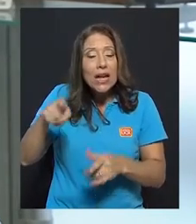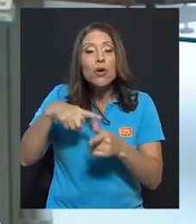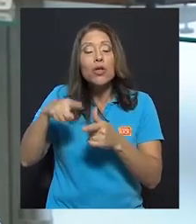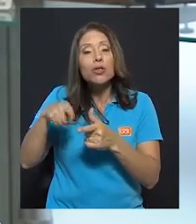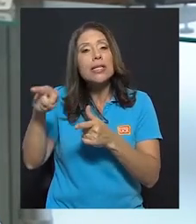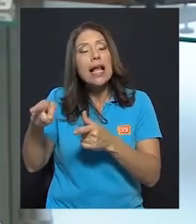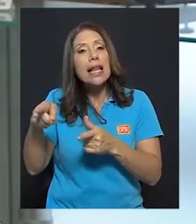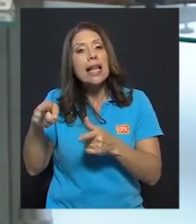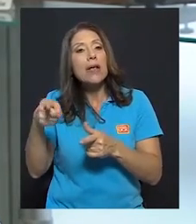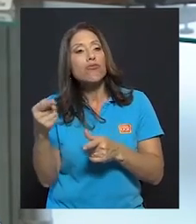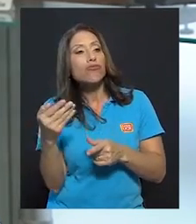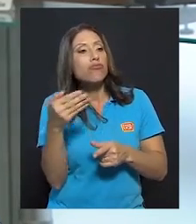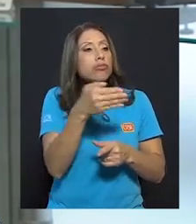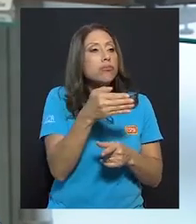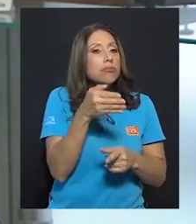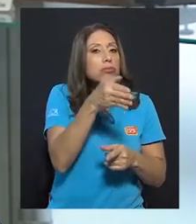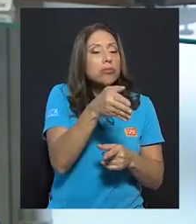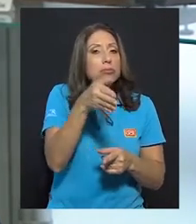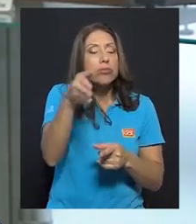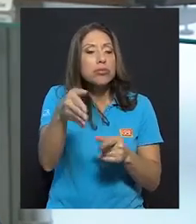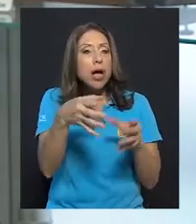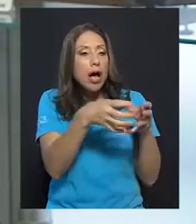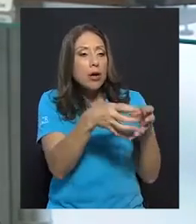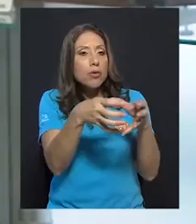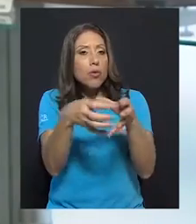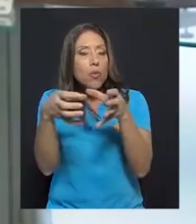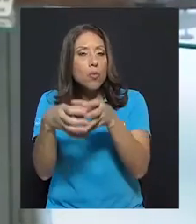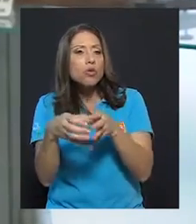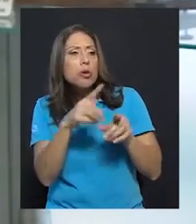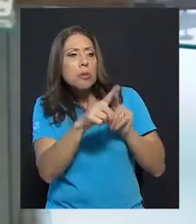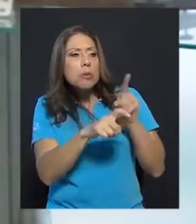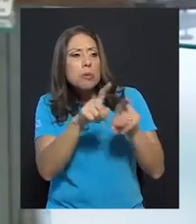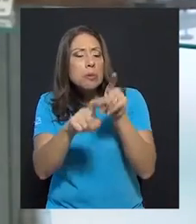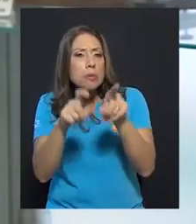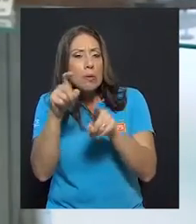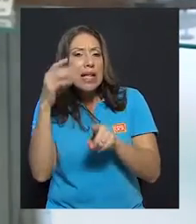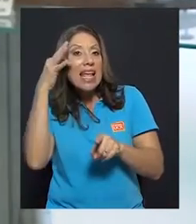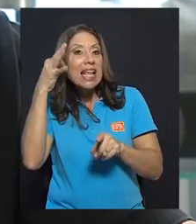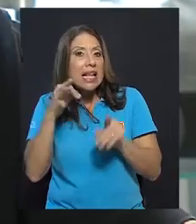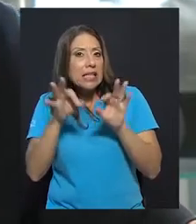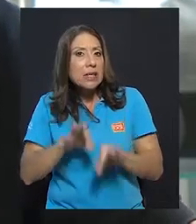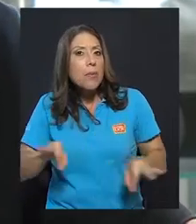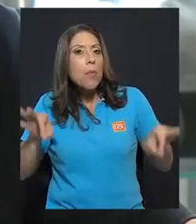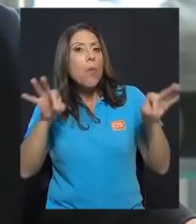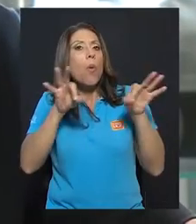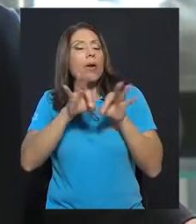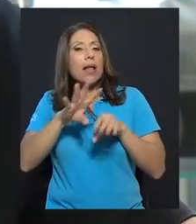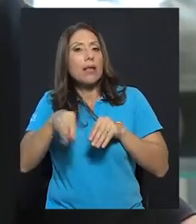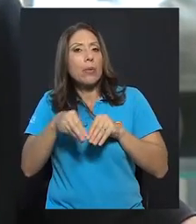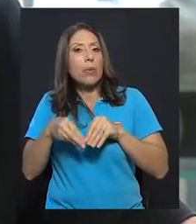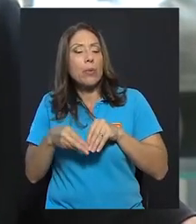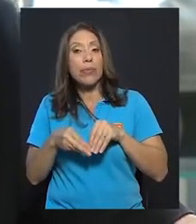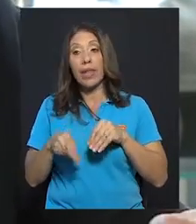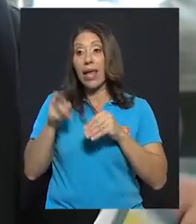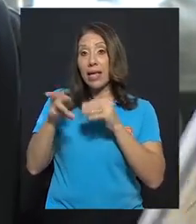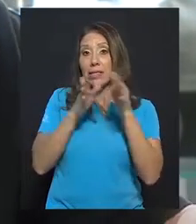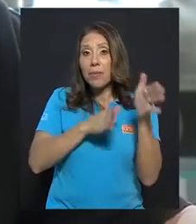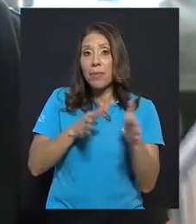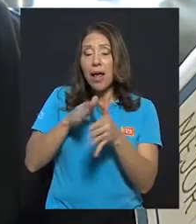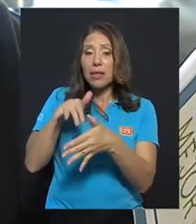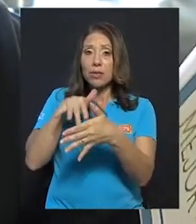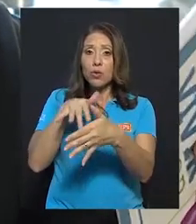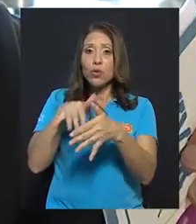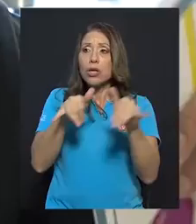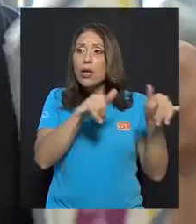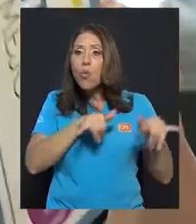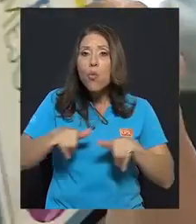a otros sectores que de repente consideran importante ampliar el criterio. Adriana, ¿y este plan de estudios es igual para todos